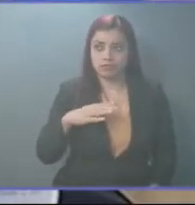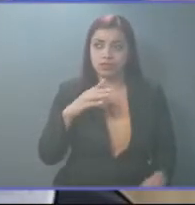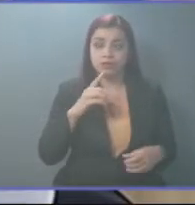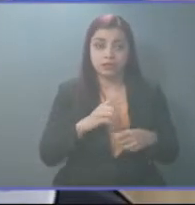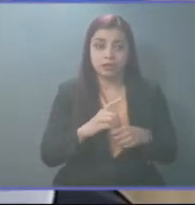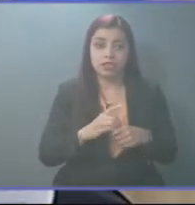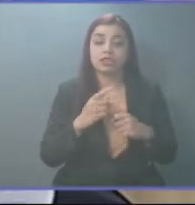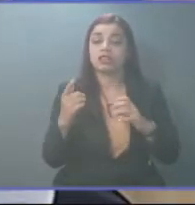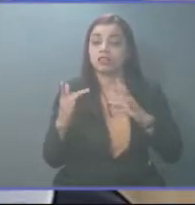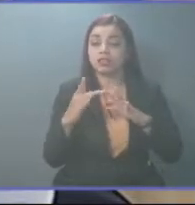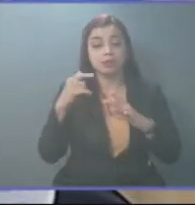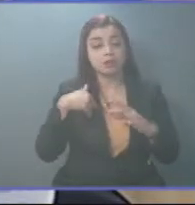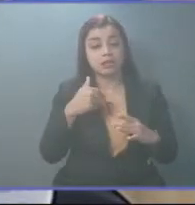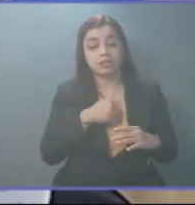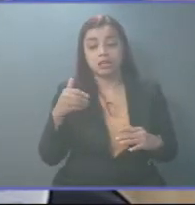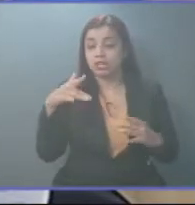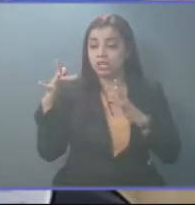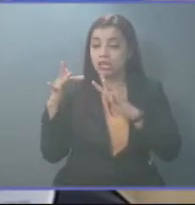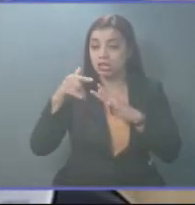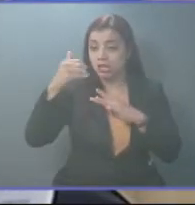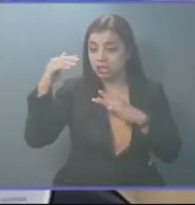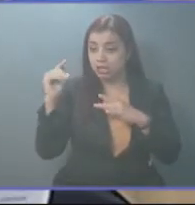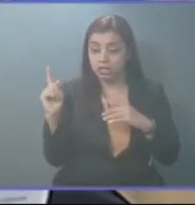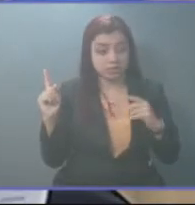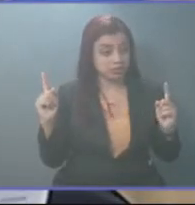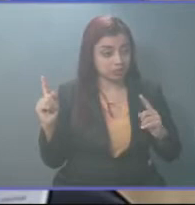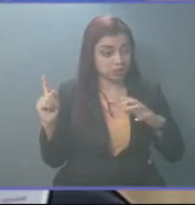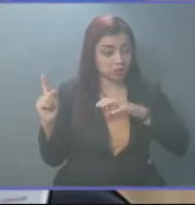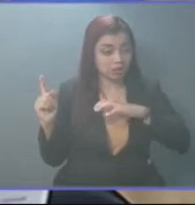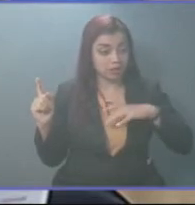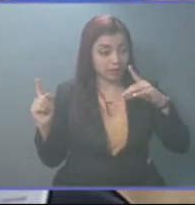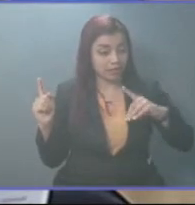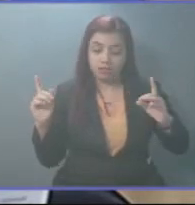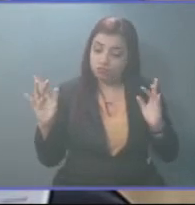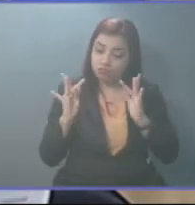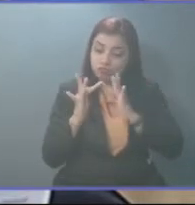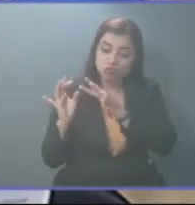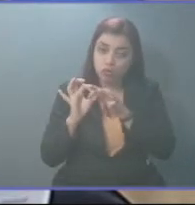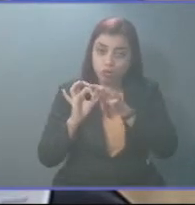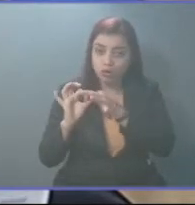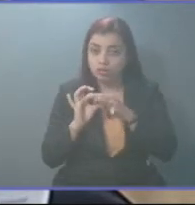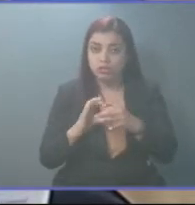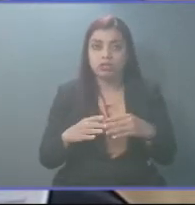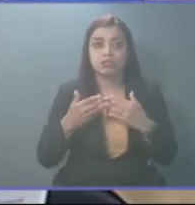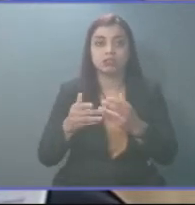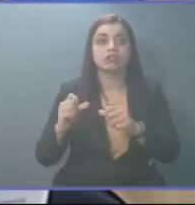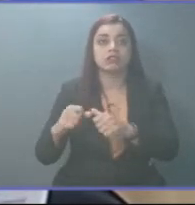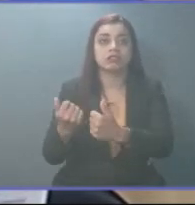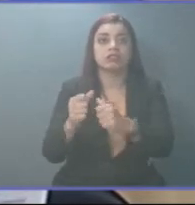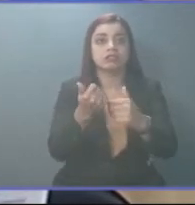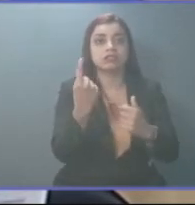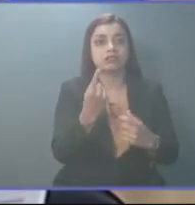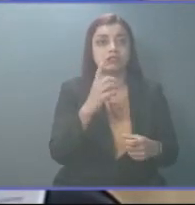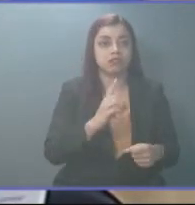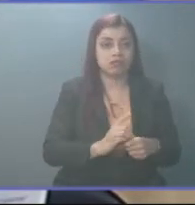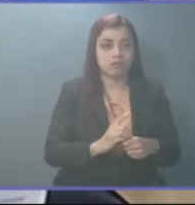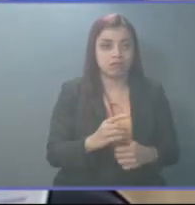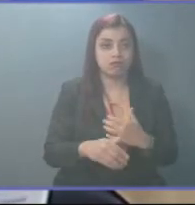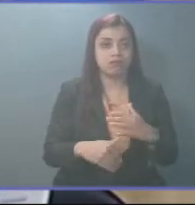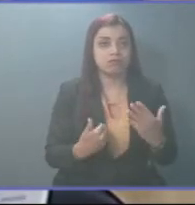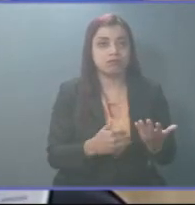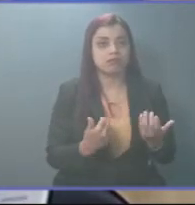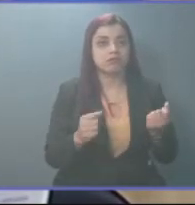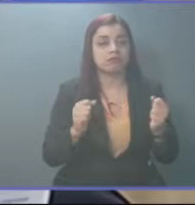con el Ministerio de Relaciones Exteriores el fortalecimiento de las capacidades de las organizaciones de y para personas con discapacidad en materia de